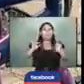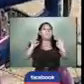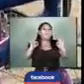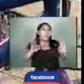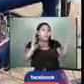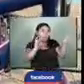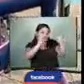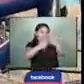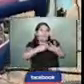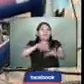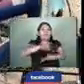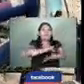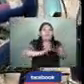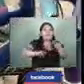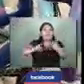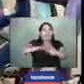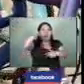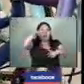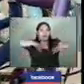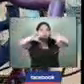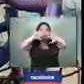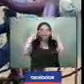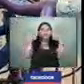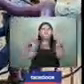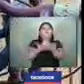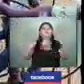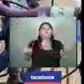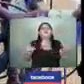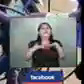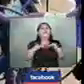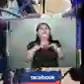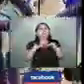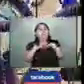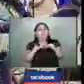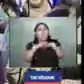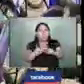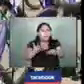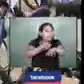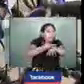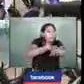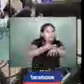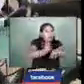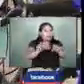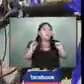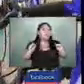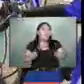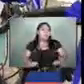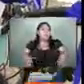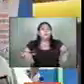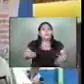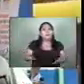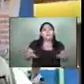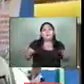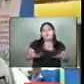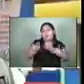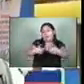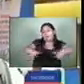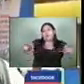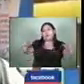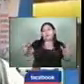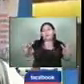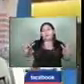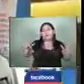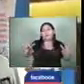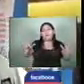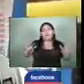impacto de eso a nuestro planeta, además de que es un medio de transporte en el cual podemos desplazarnos libremente sin